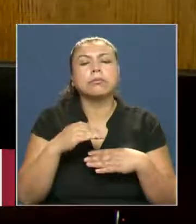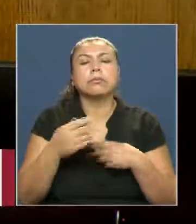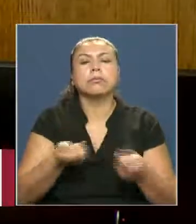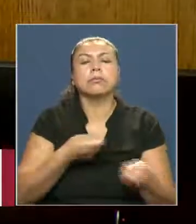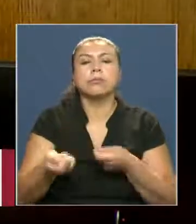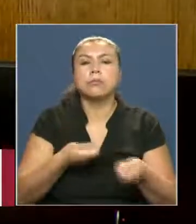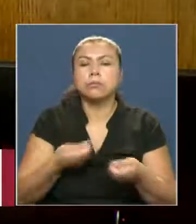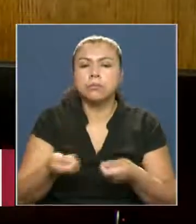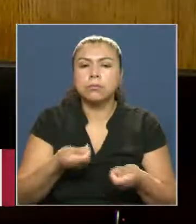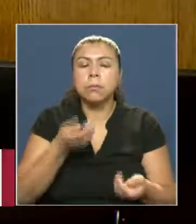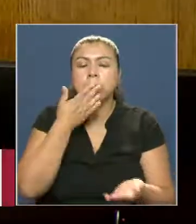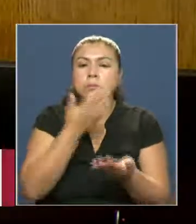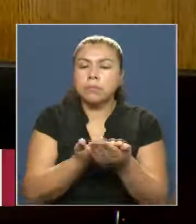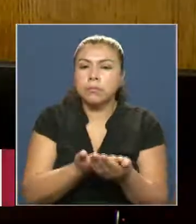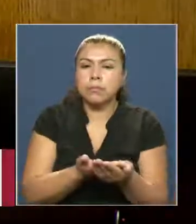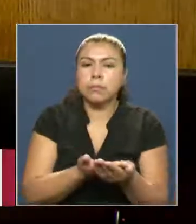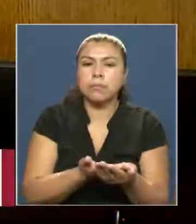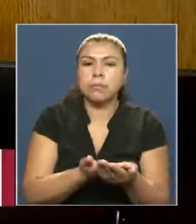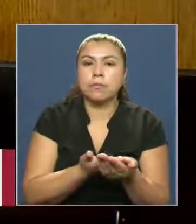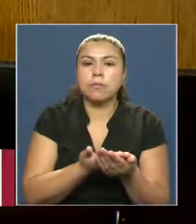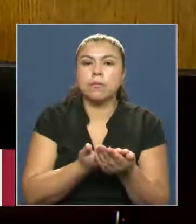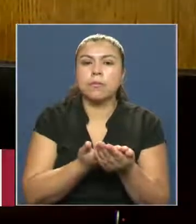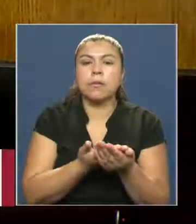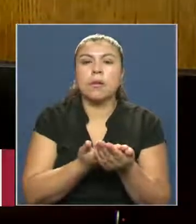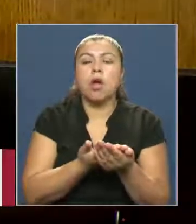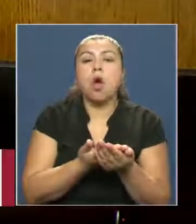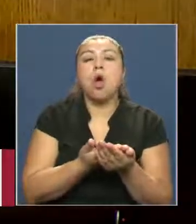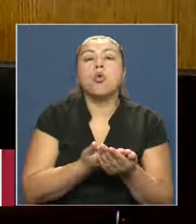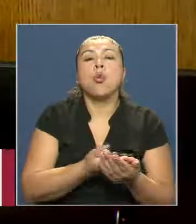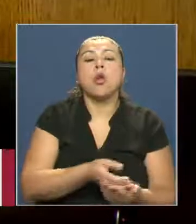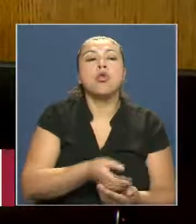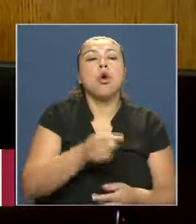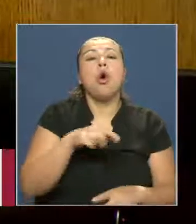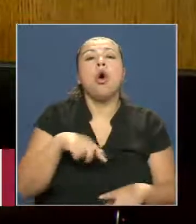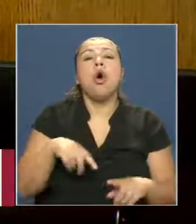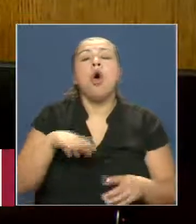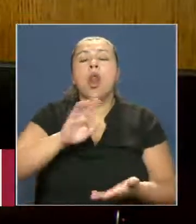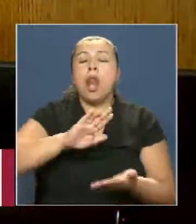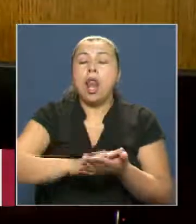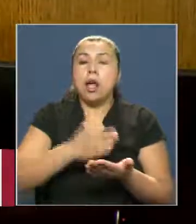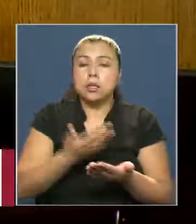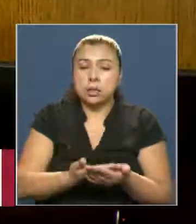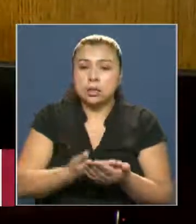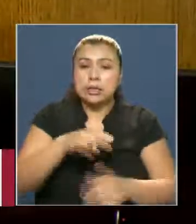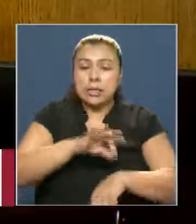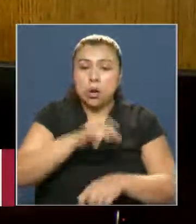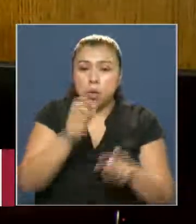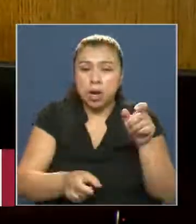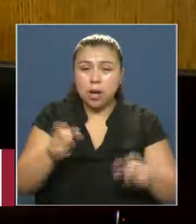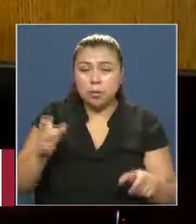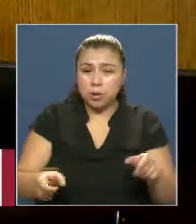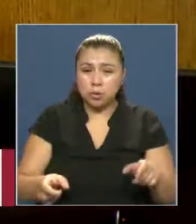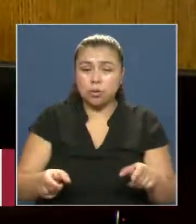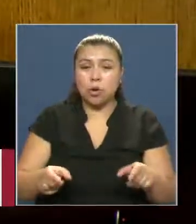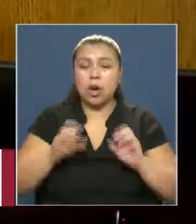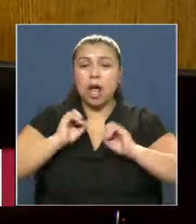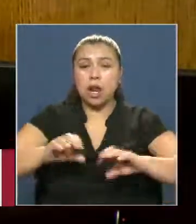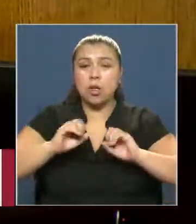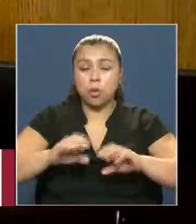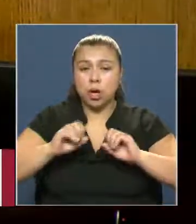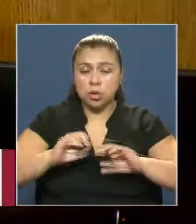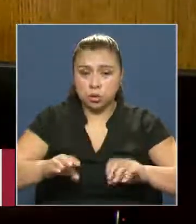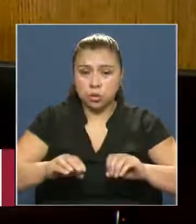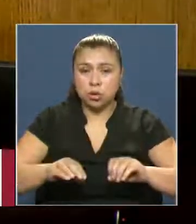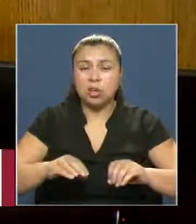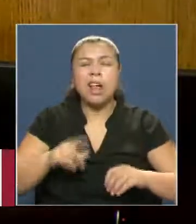mercado cuando está en juego la vida, cuando está en juego la salud, cuando está en juego la educación?